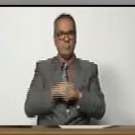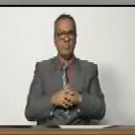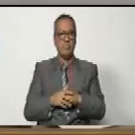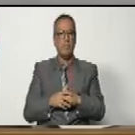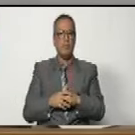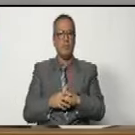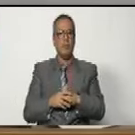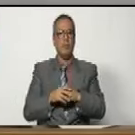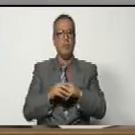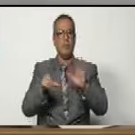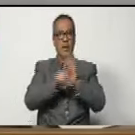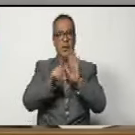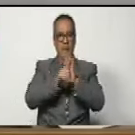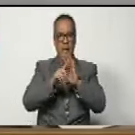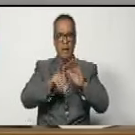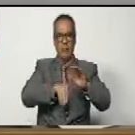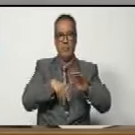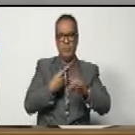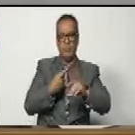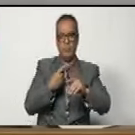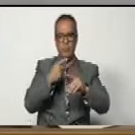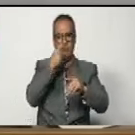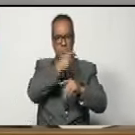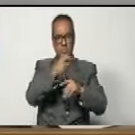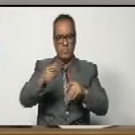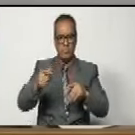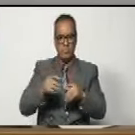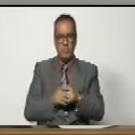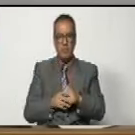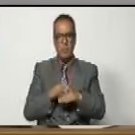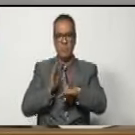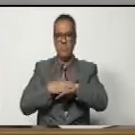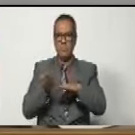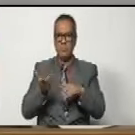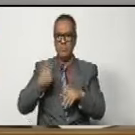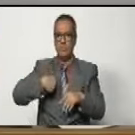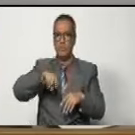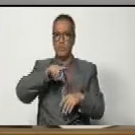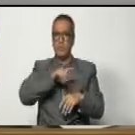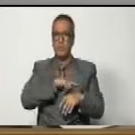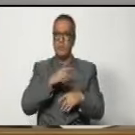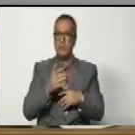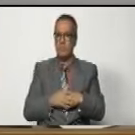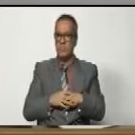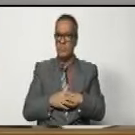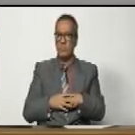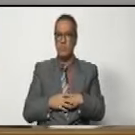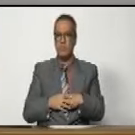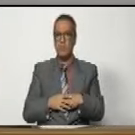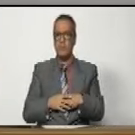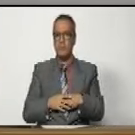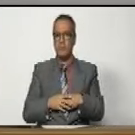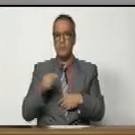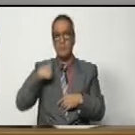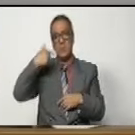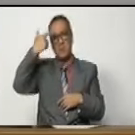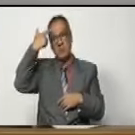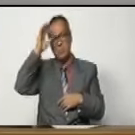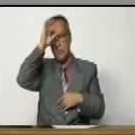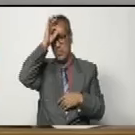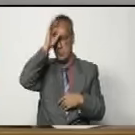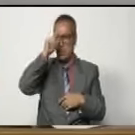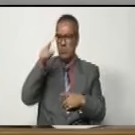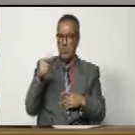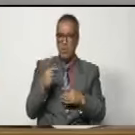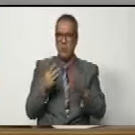para sobre todo para la ley del poder popular. Porque quedamos nosotros como no sé, pues, como que estamos dando